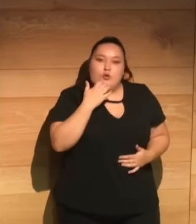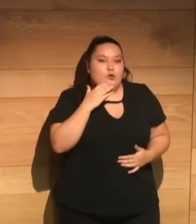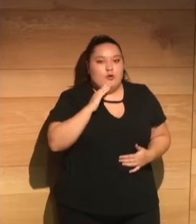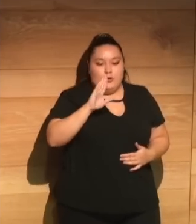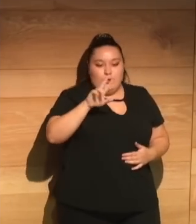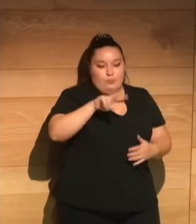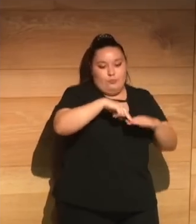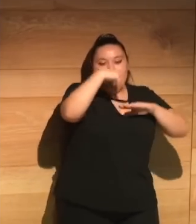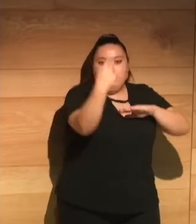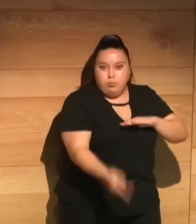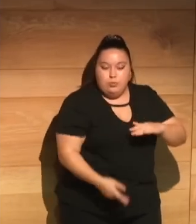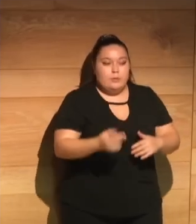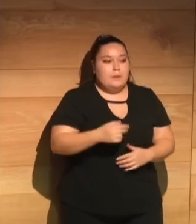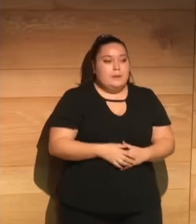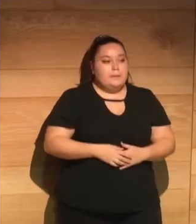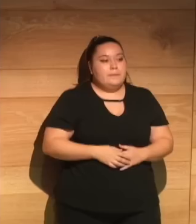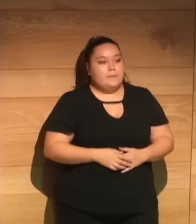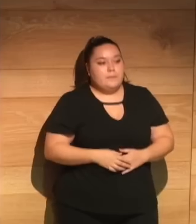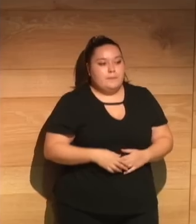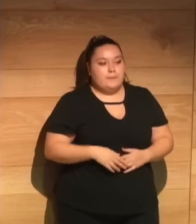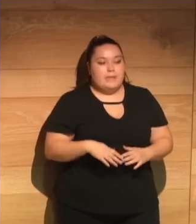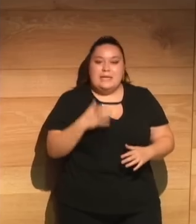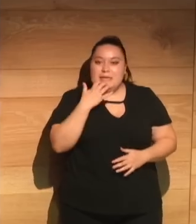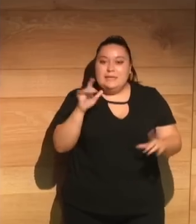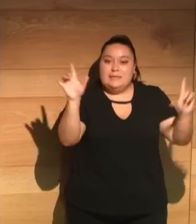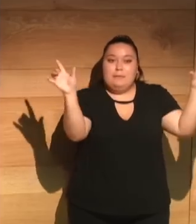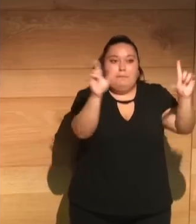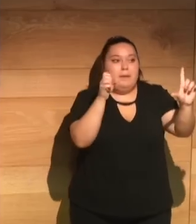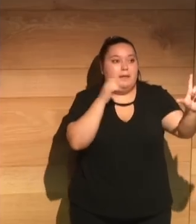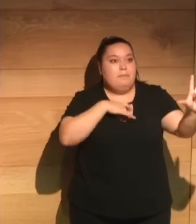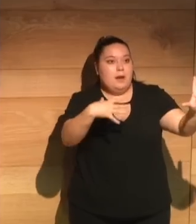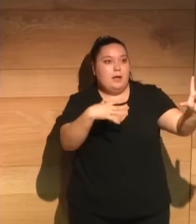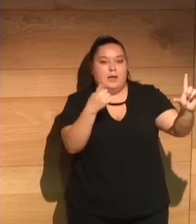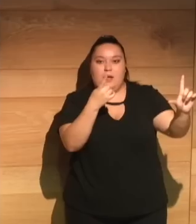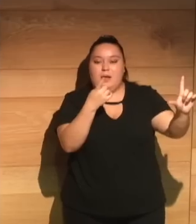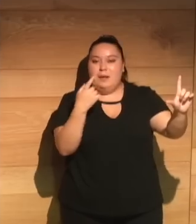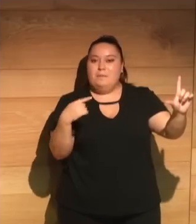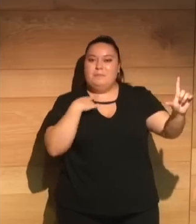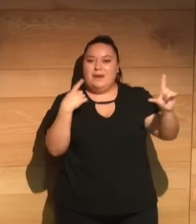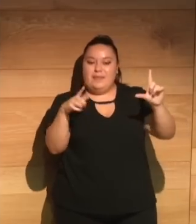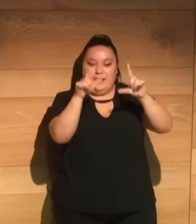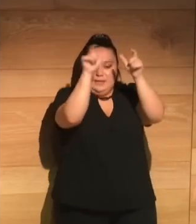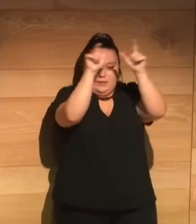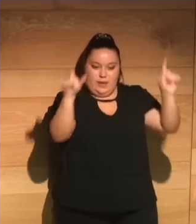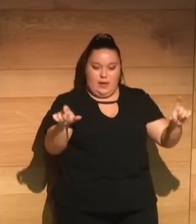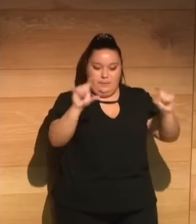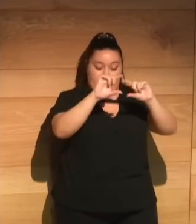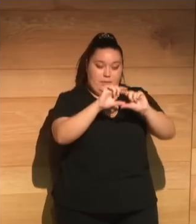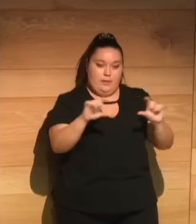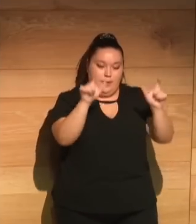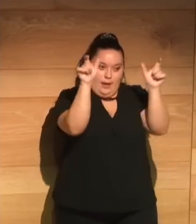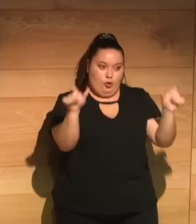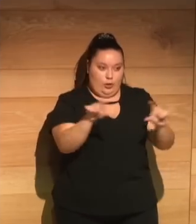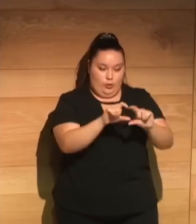una pared del salón blanca con la televisión delante estás perdiendo muchísimo acotación. Gracias a Leroy Merlin por patrocinar este programa hoy de